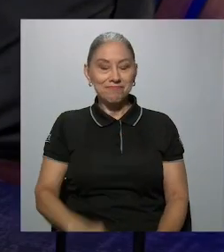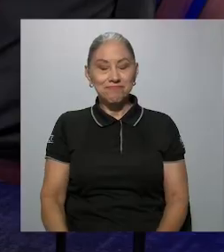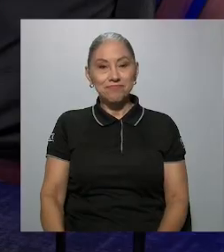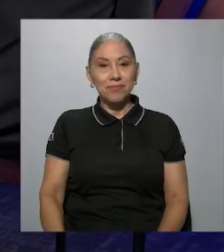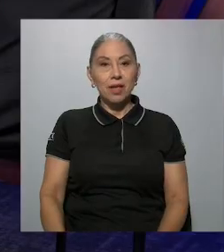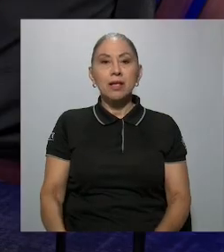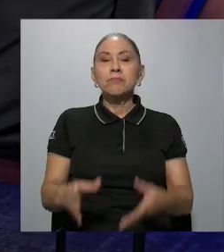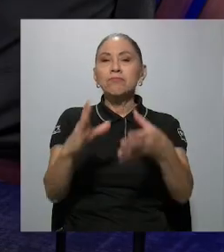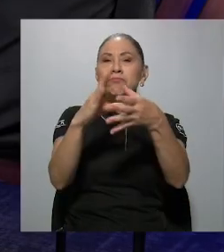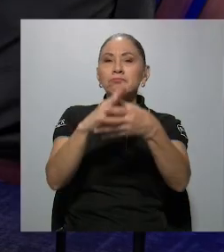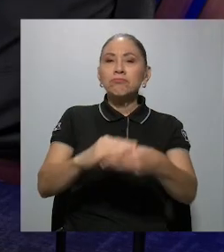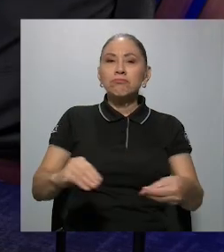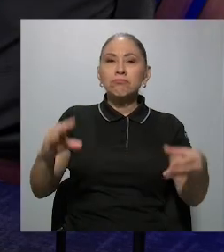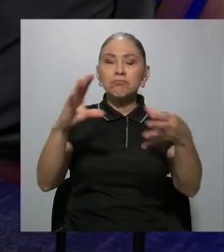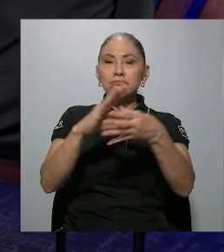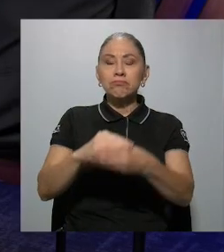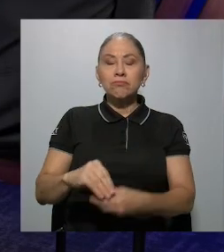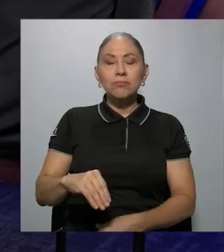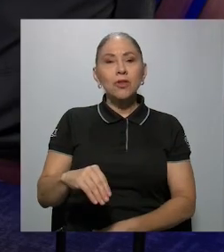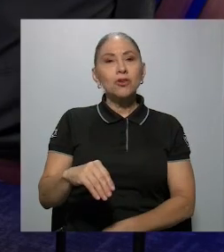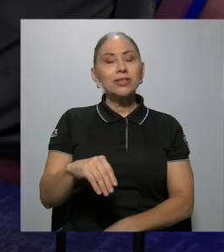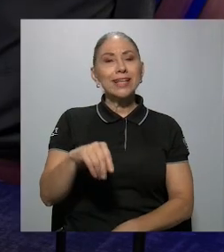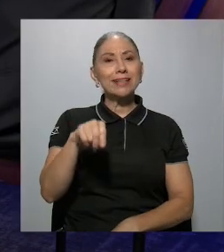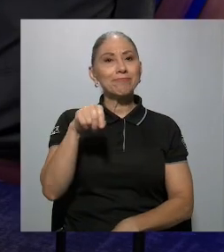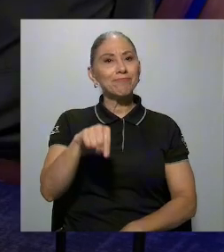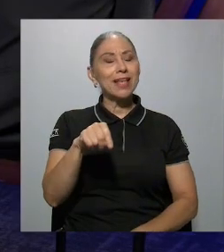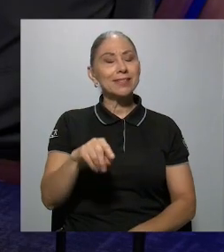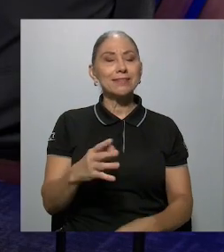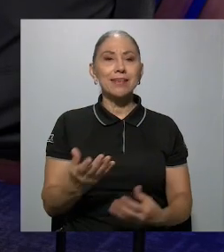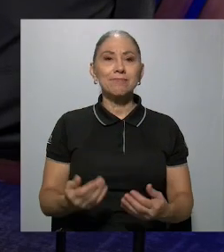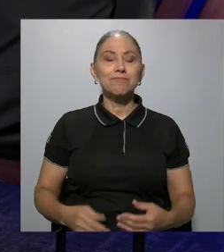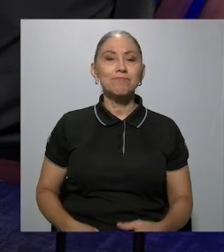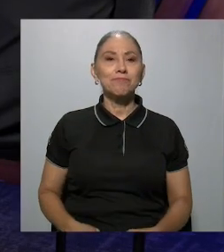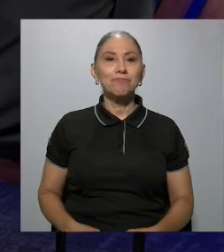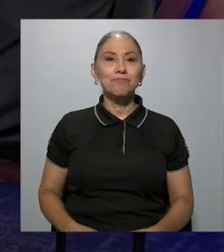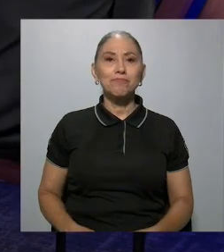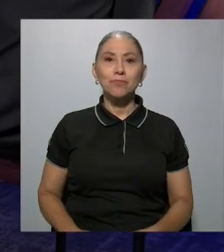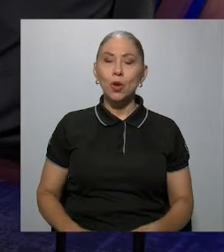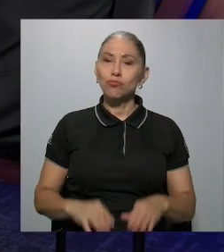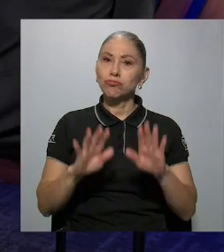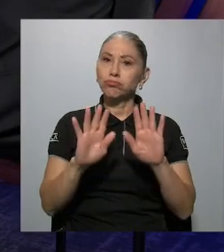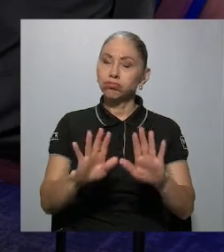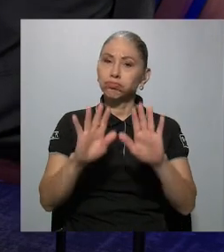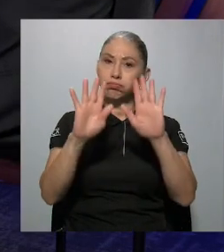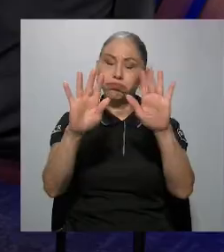Olga, y cuéntenos de este monumental